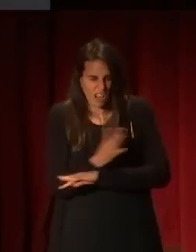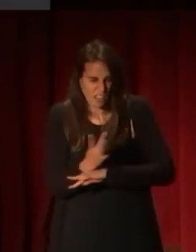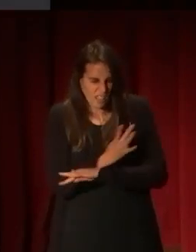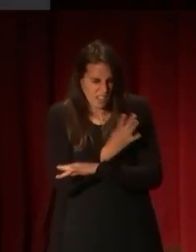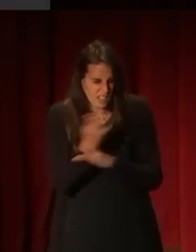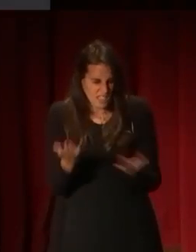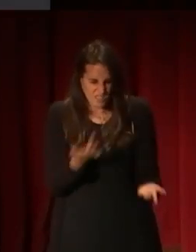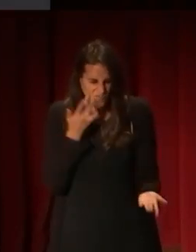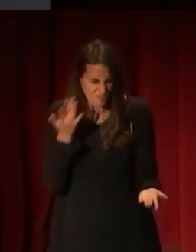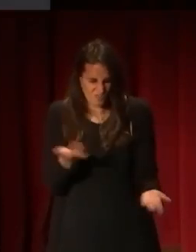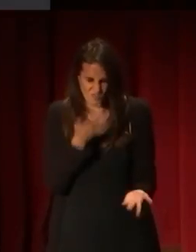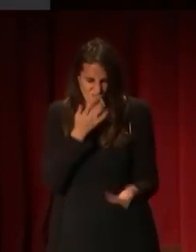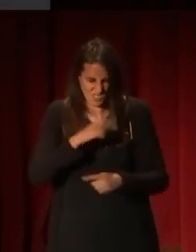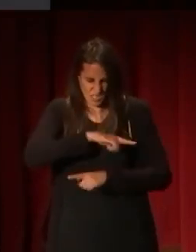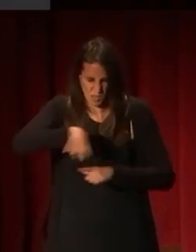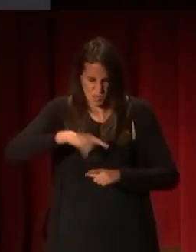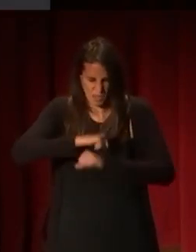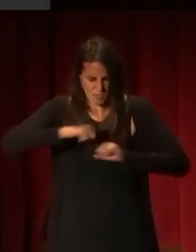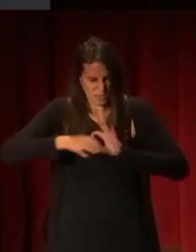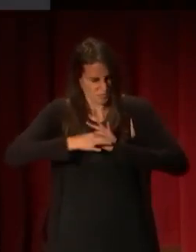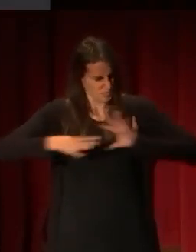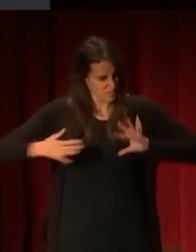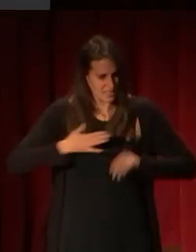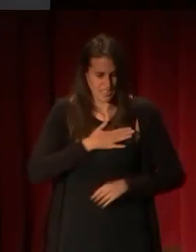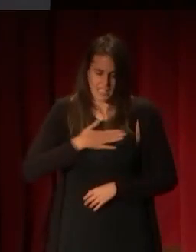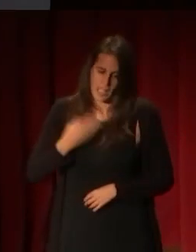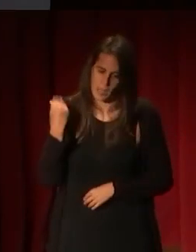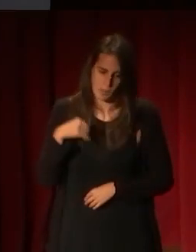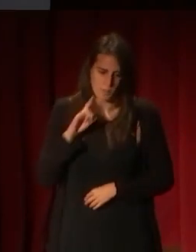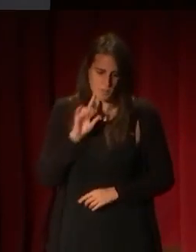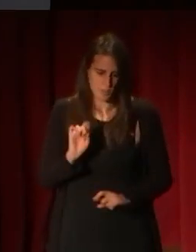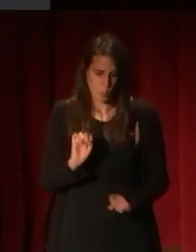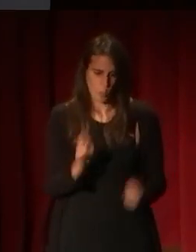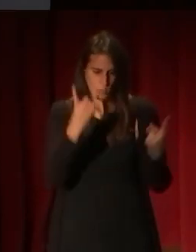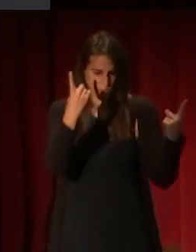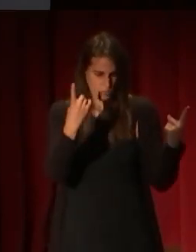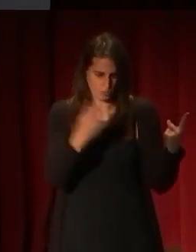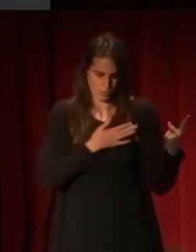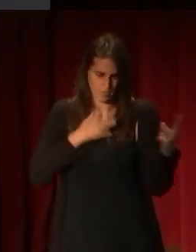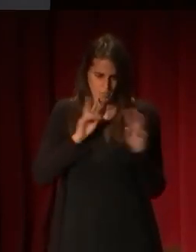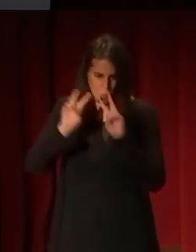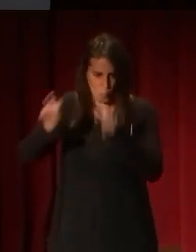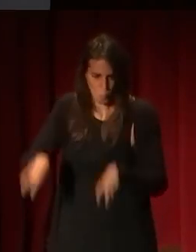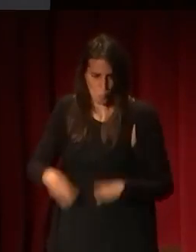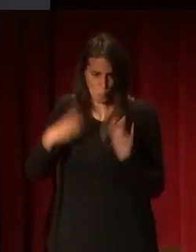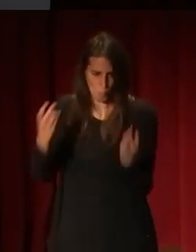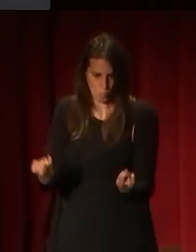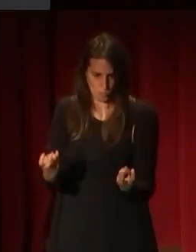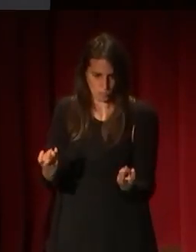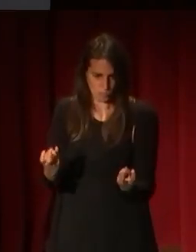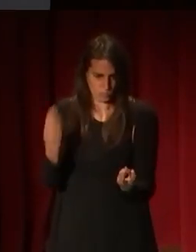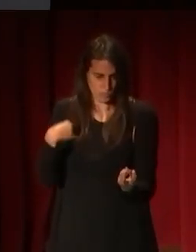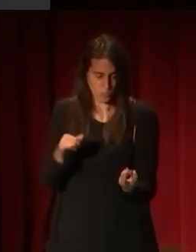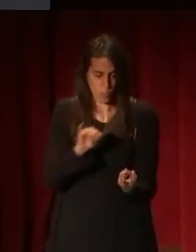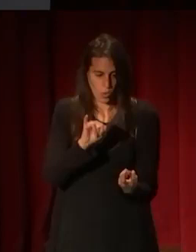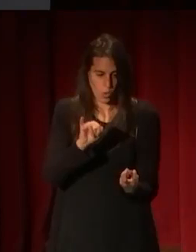para la plaza mayor y devolverla a su estado original bien entendido que el estado original no era el primitivo de juan gómez de mora